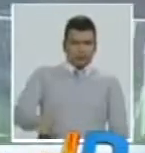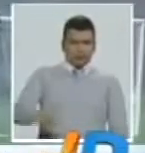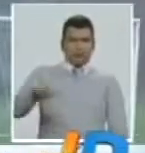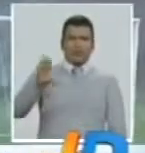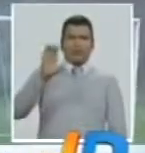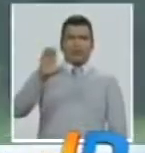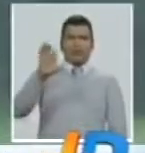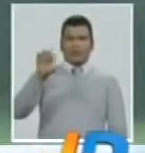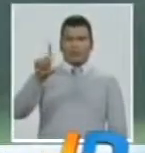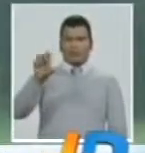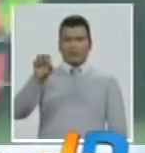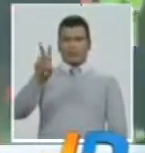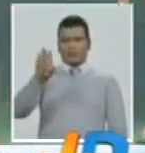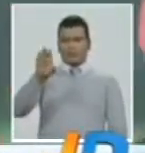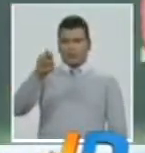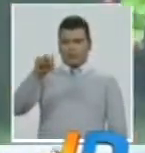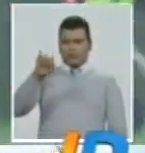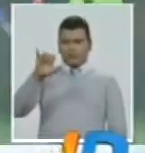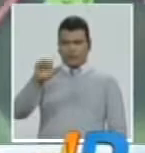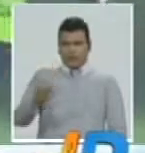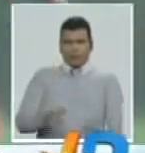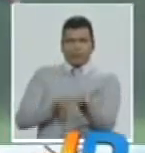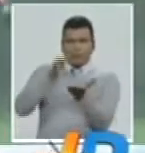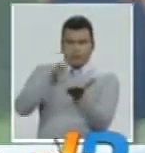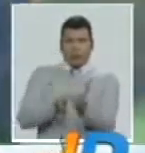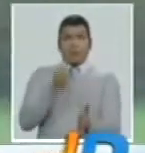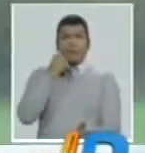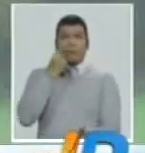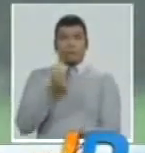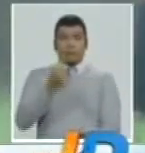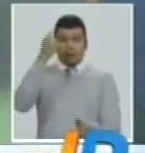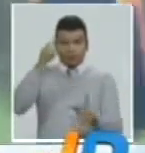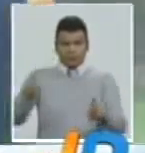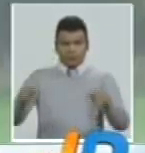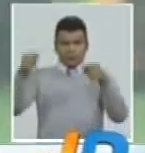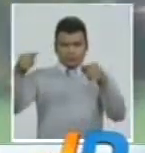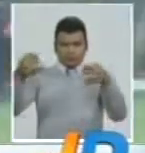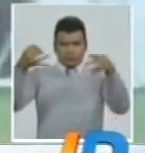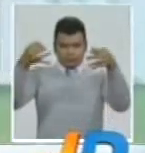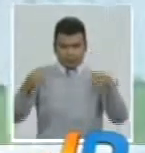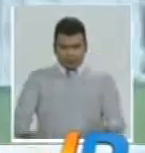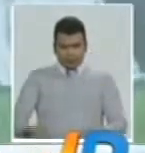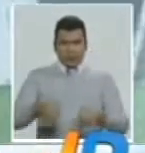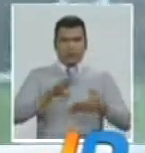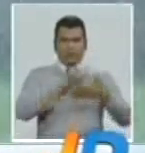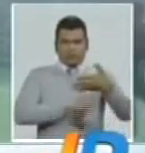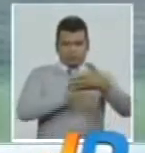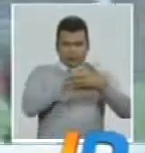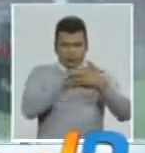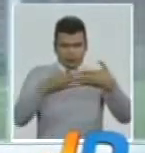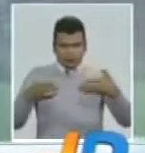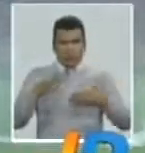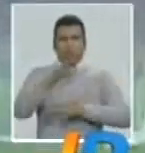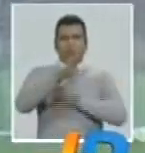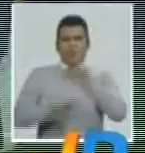donde enfrentará por primera vez al combinado nacional de ese país en el partido que cierra el calendario FIFA de este